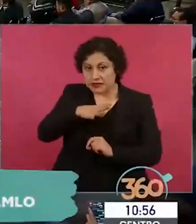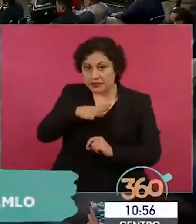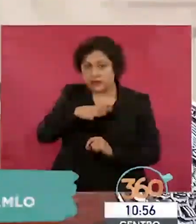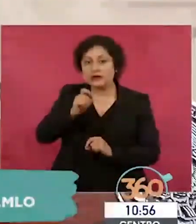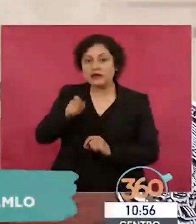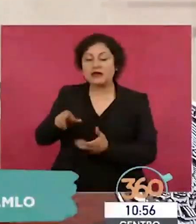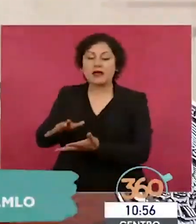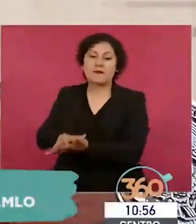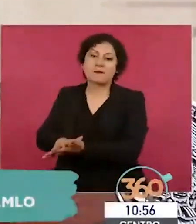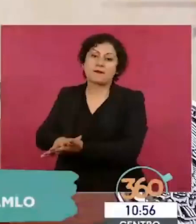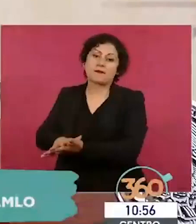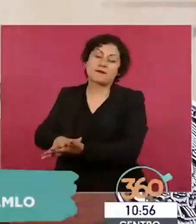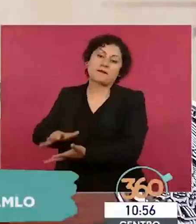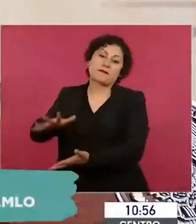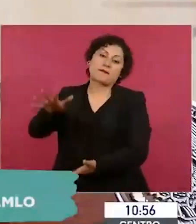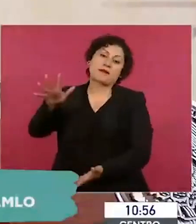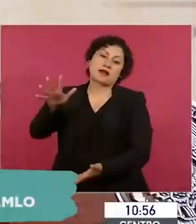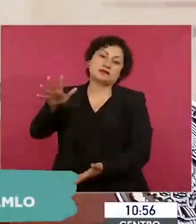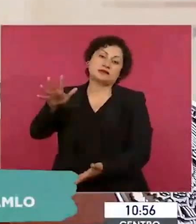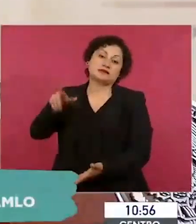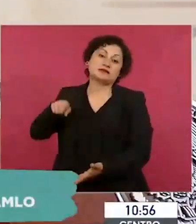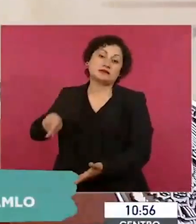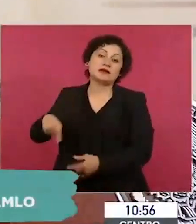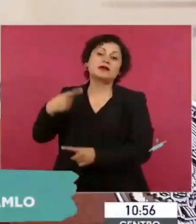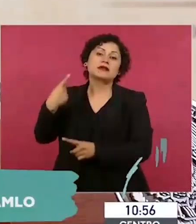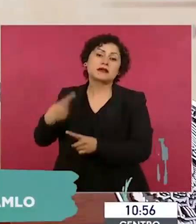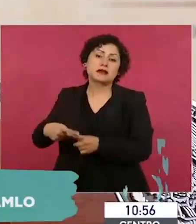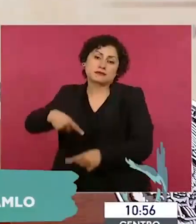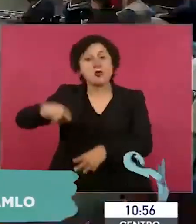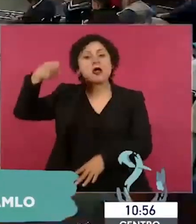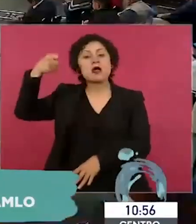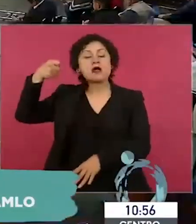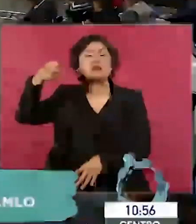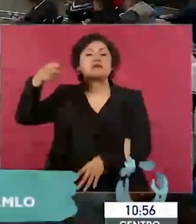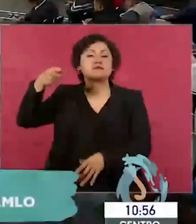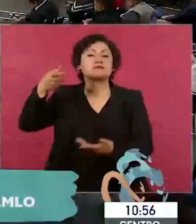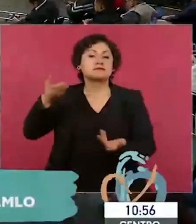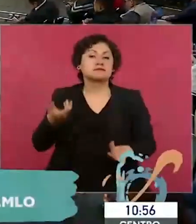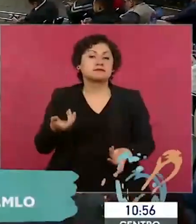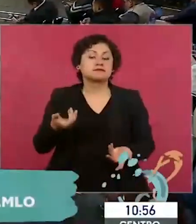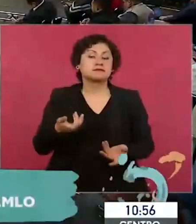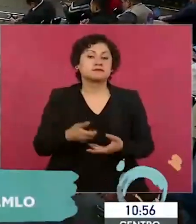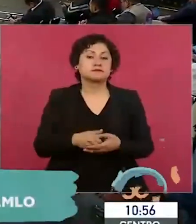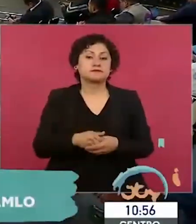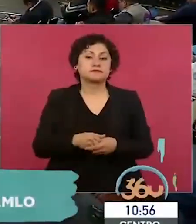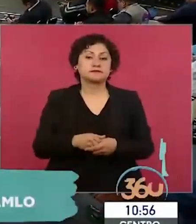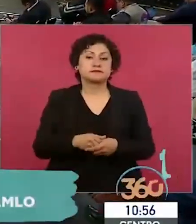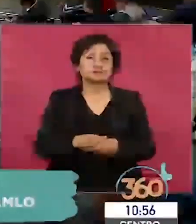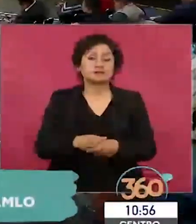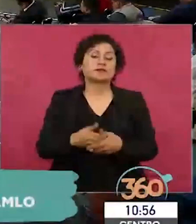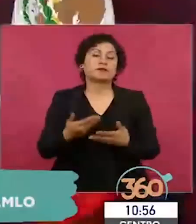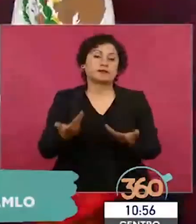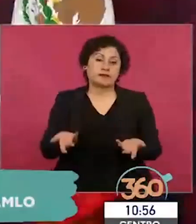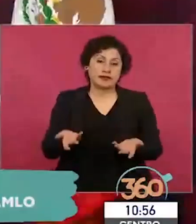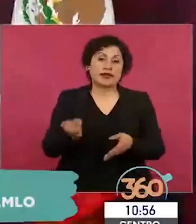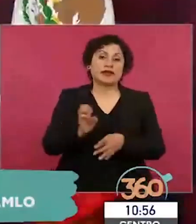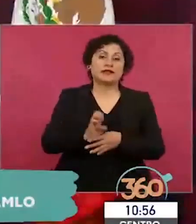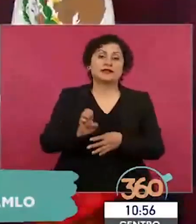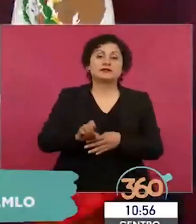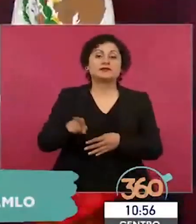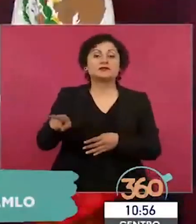es mayor y es de Pemex es de México y Carlos Slim